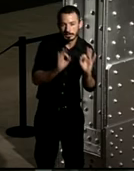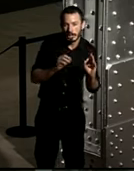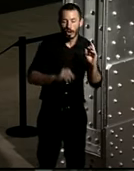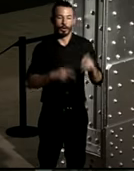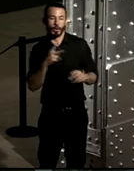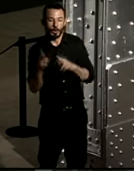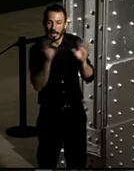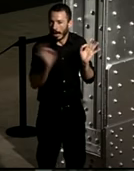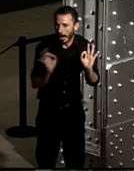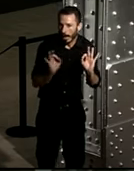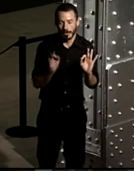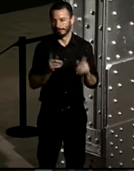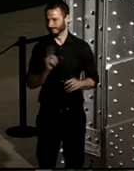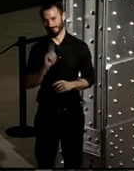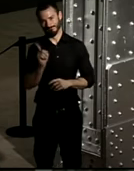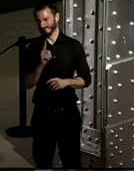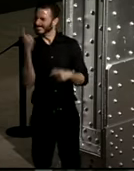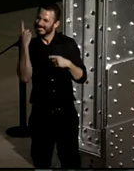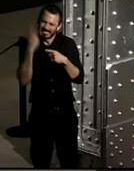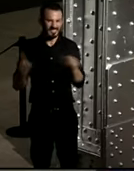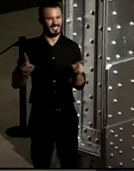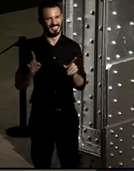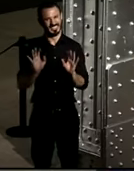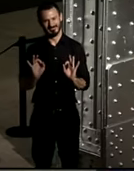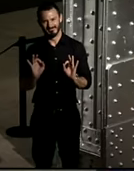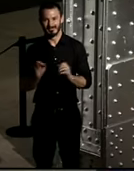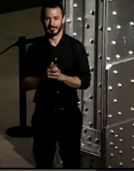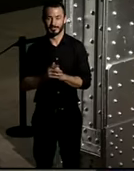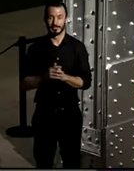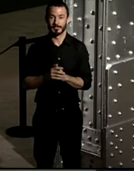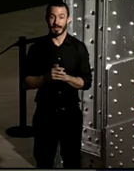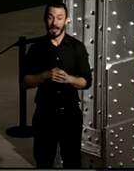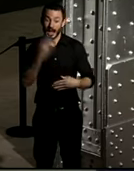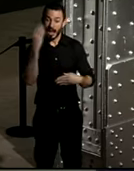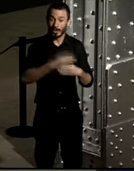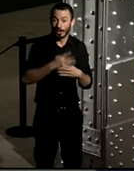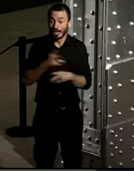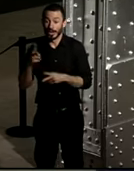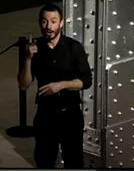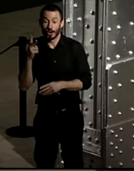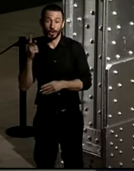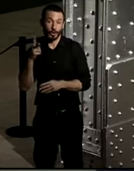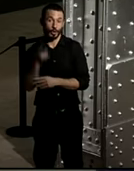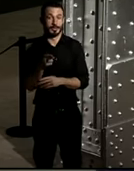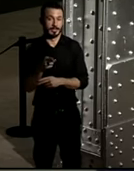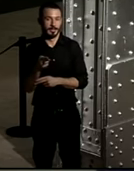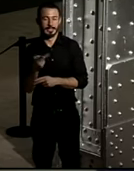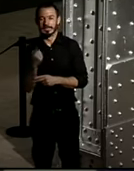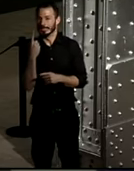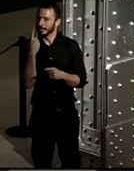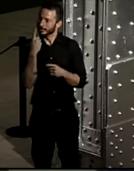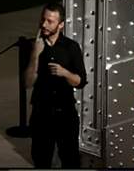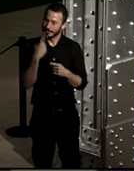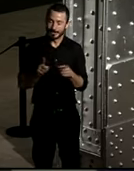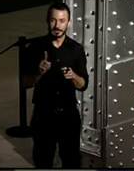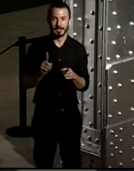venga, mi amor. No, o sea, entre acción y corte en eso era, pero vamos, o sea, para un corto, que era